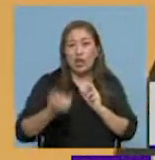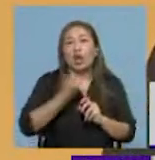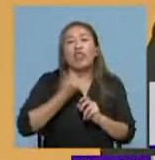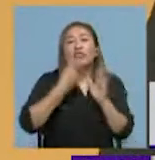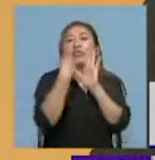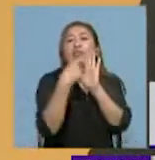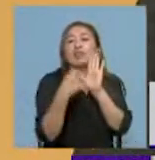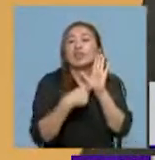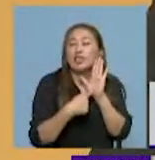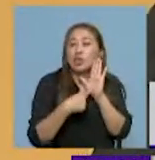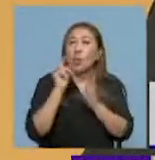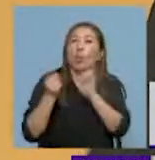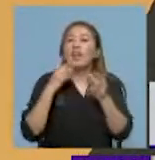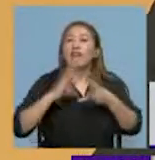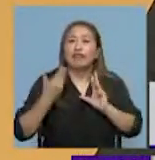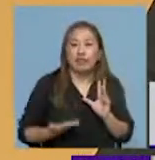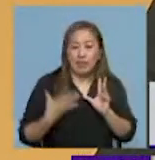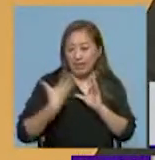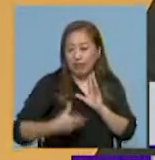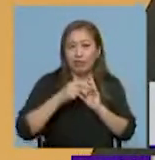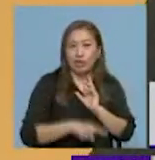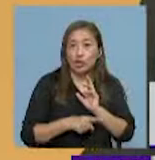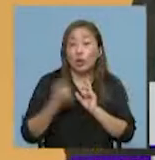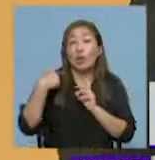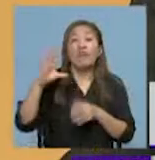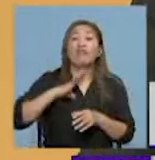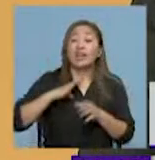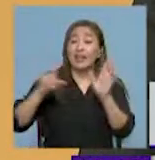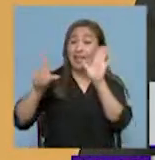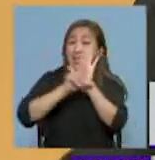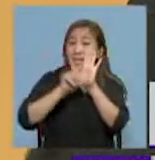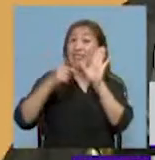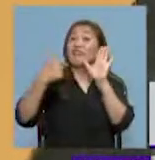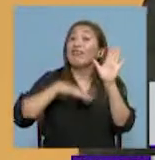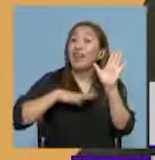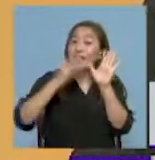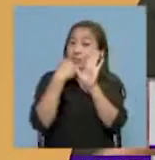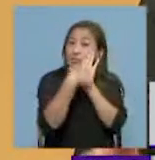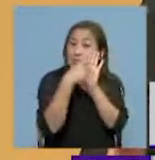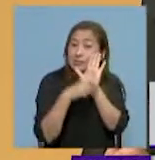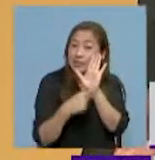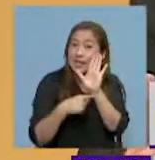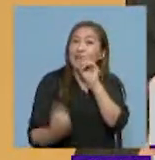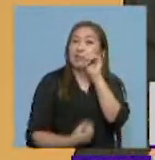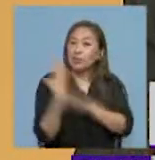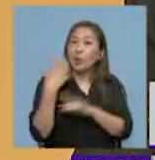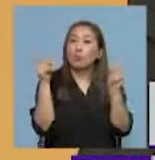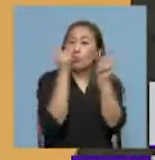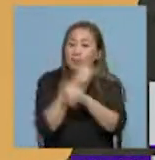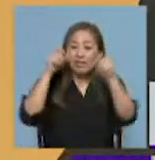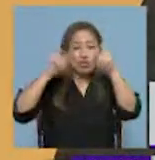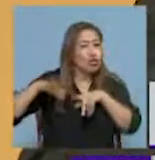escrito cuál es el método precisamente la falla legal y el vacío legal este creo que va a crear una polémica en todo el